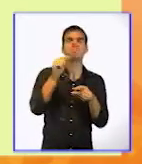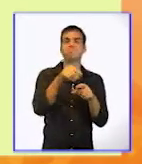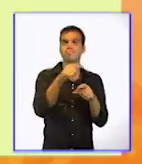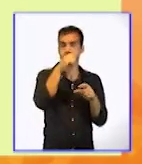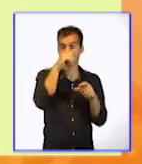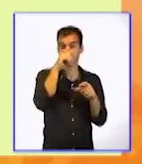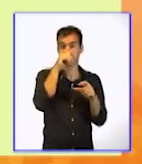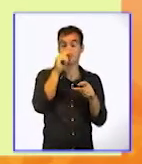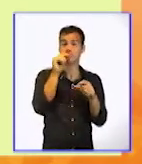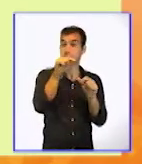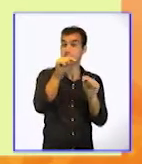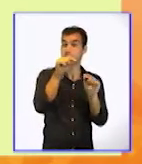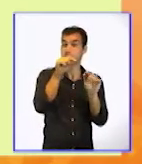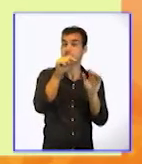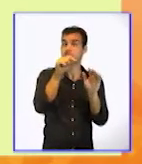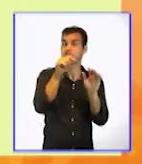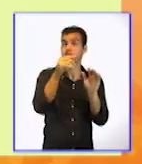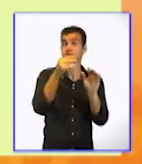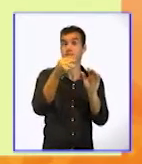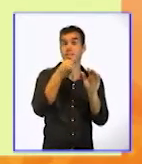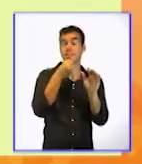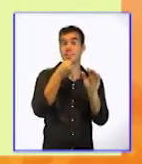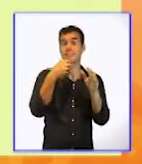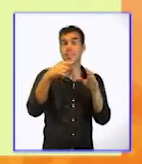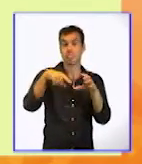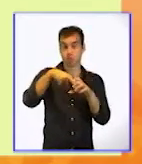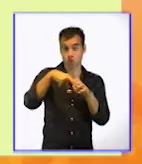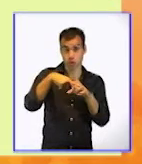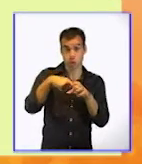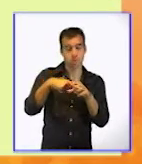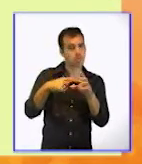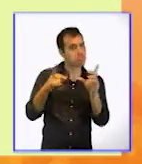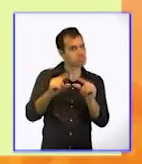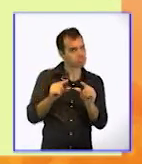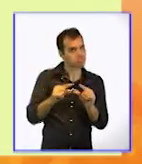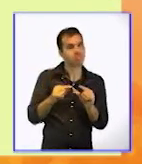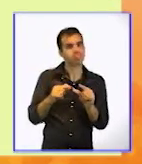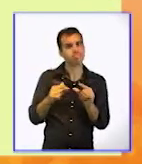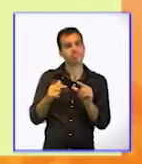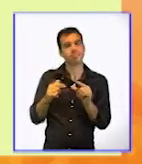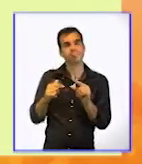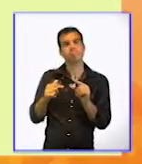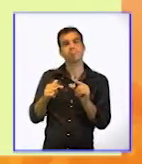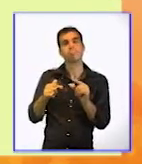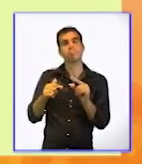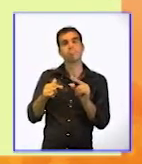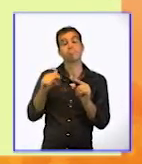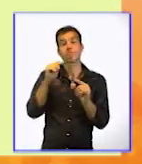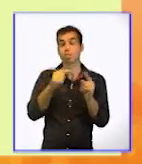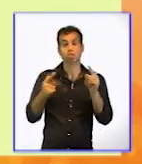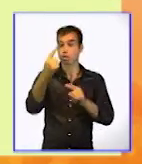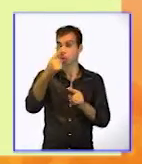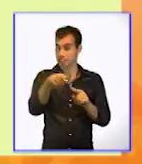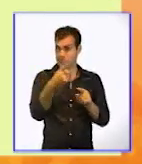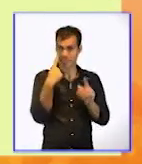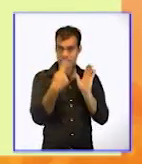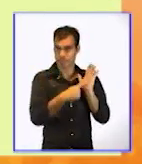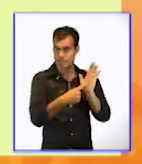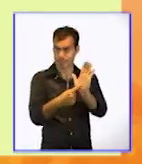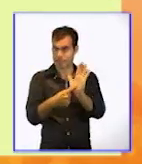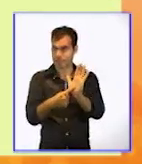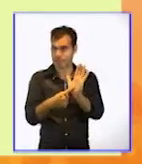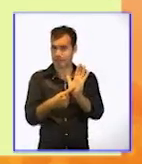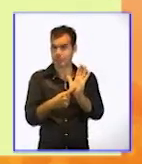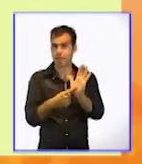representar la constante del producto iónico, porque ya sabe que es débil y soluble, recordando que los débiles y solubles solo es para, se escribe o se